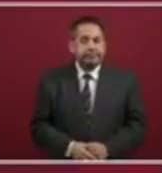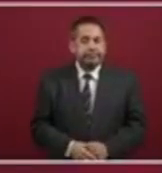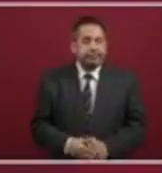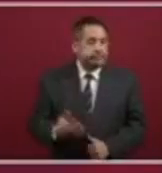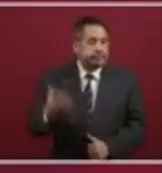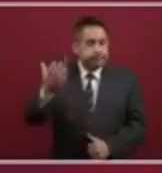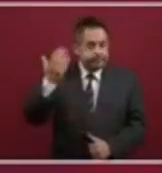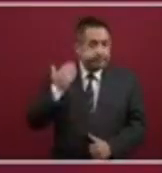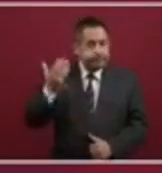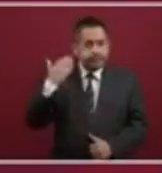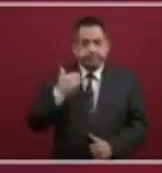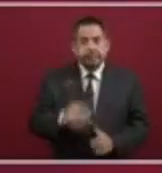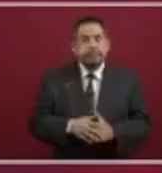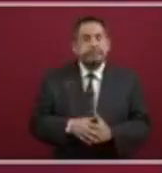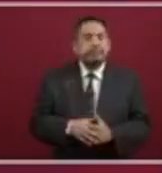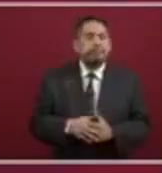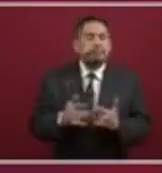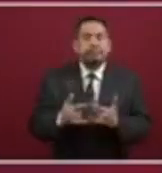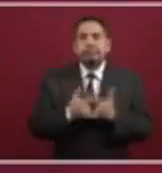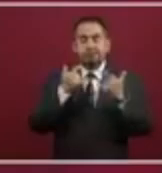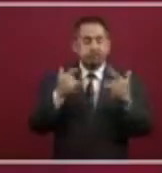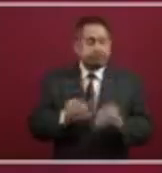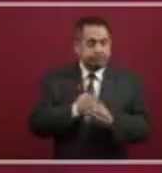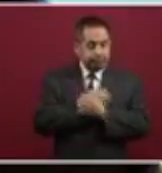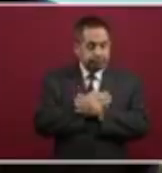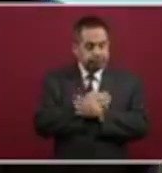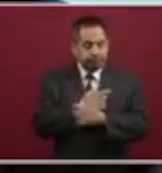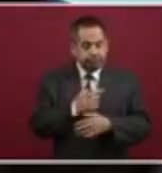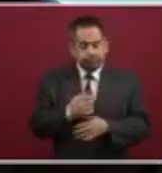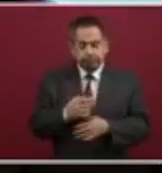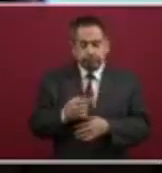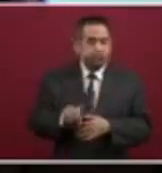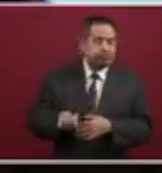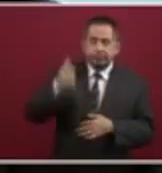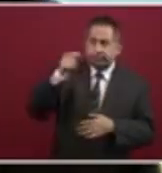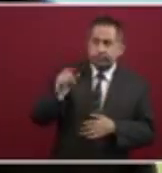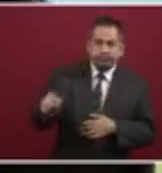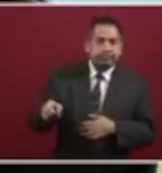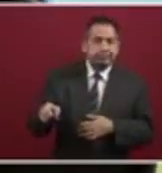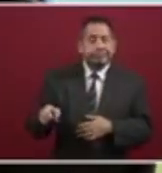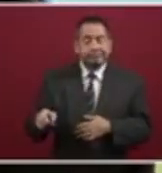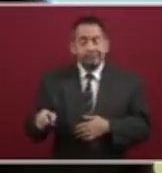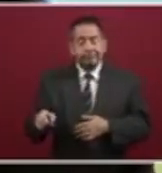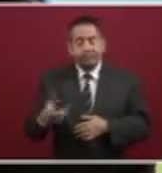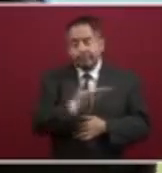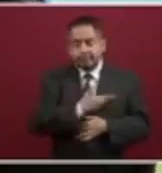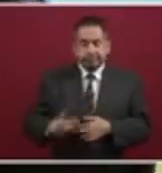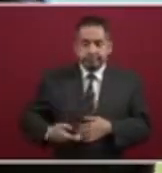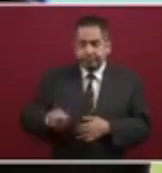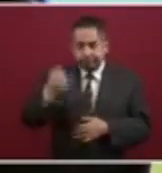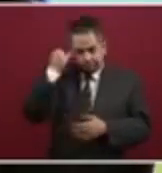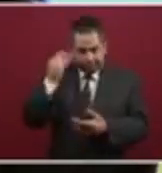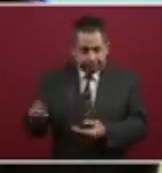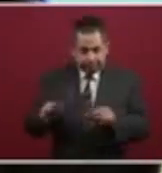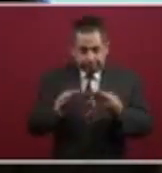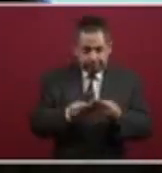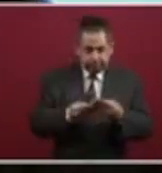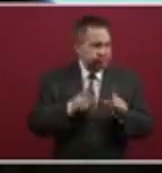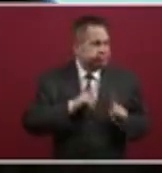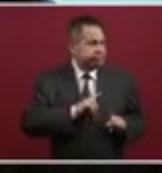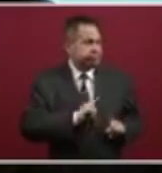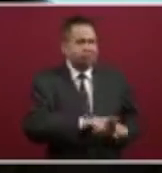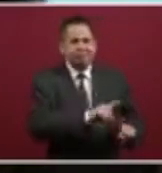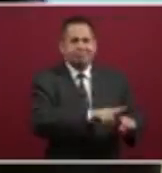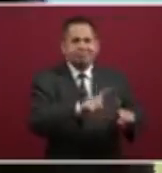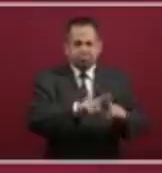educación pública una iniciativa presidencial se había visto tan nutrida por las aportaciones de todos los